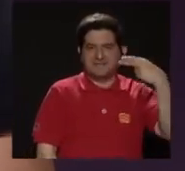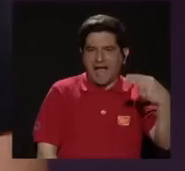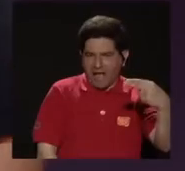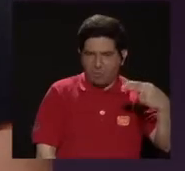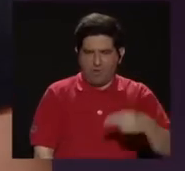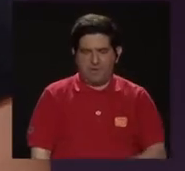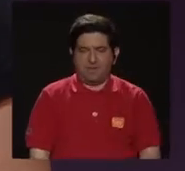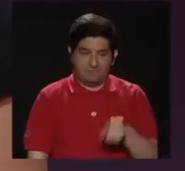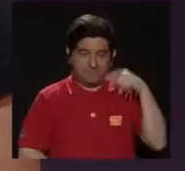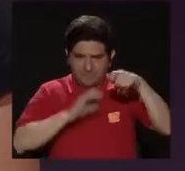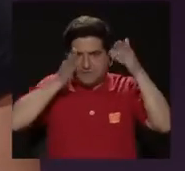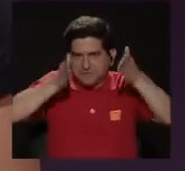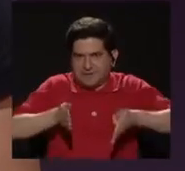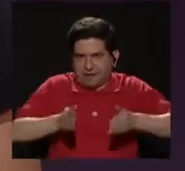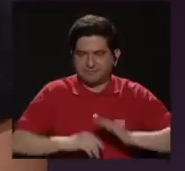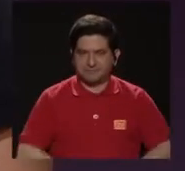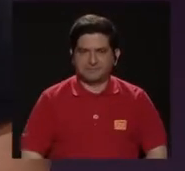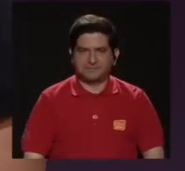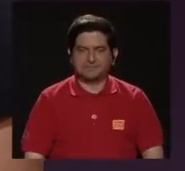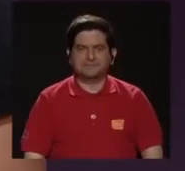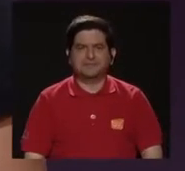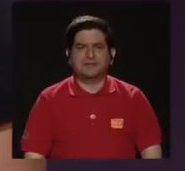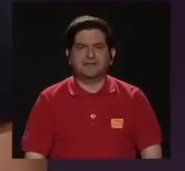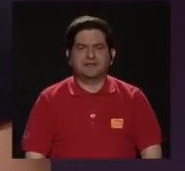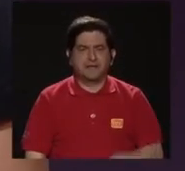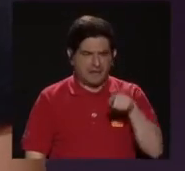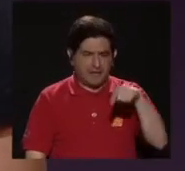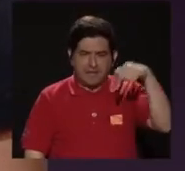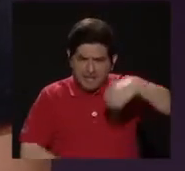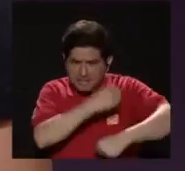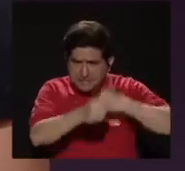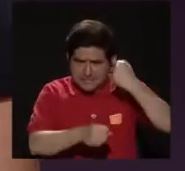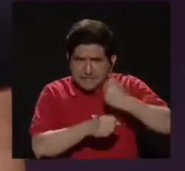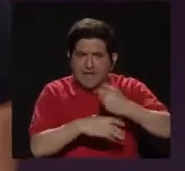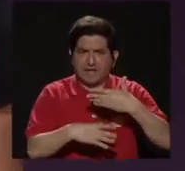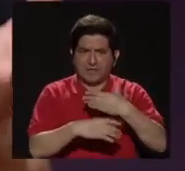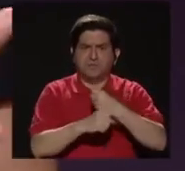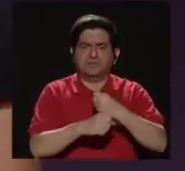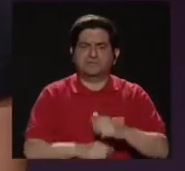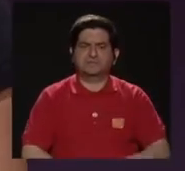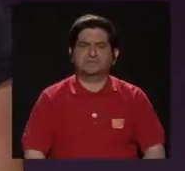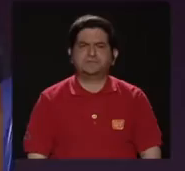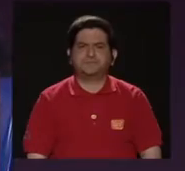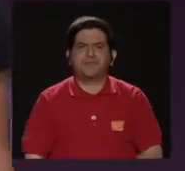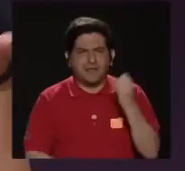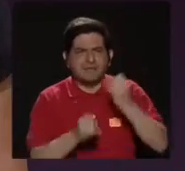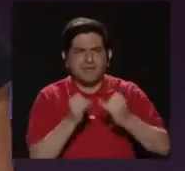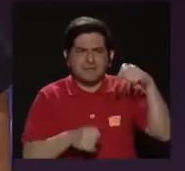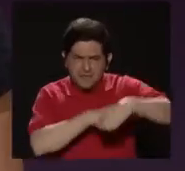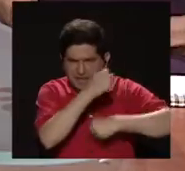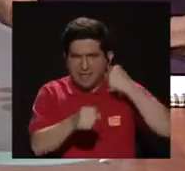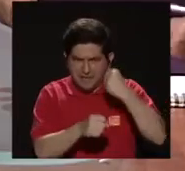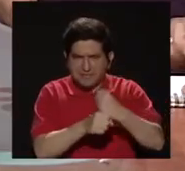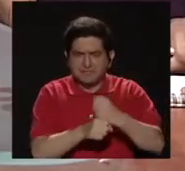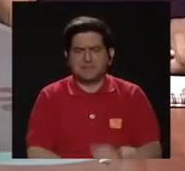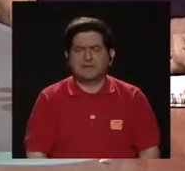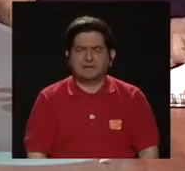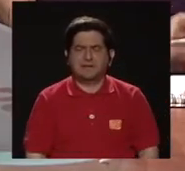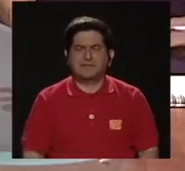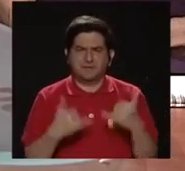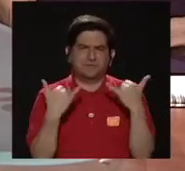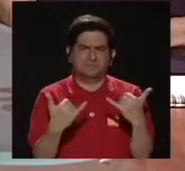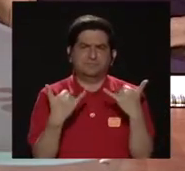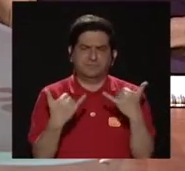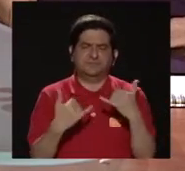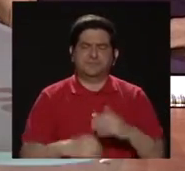cineasta, que recientemente realizada en este año, ¿verdad? Bueno, concluida este año ya en, en sus primeras